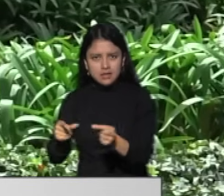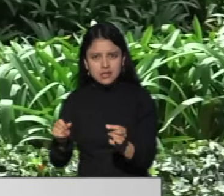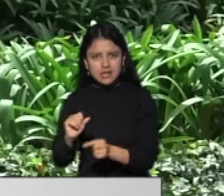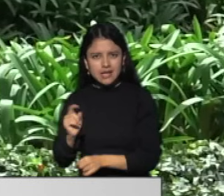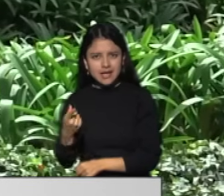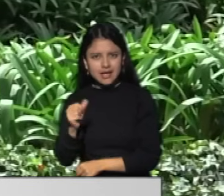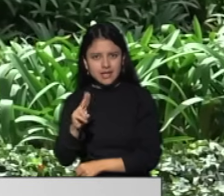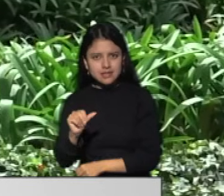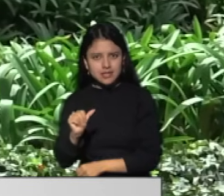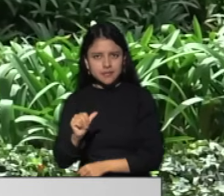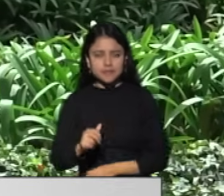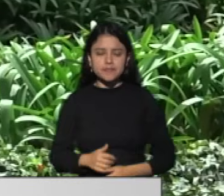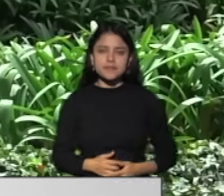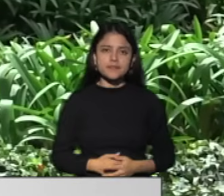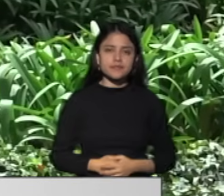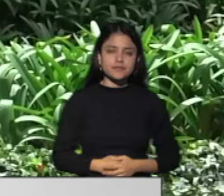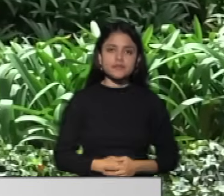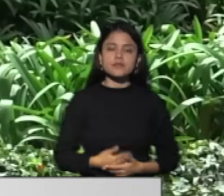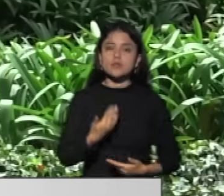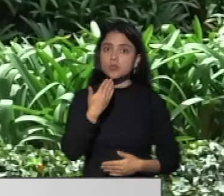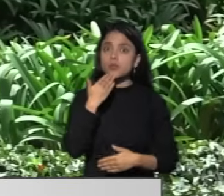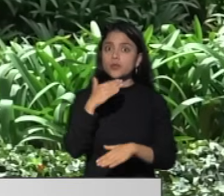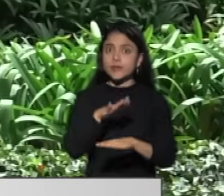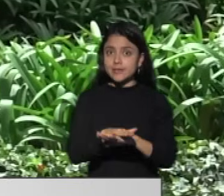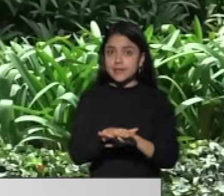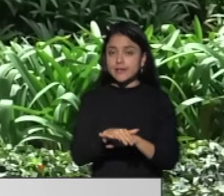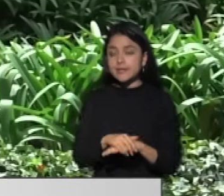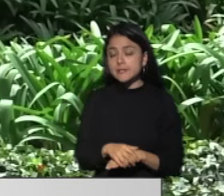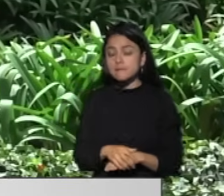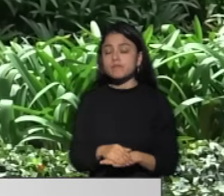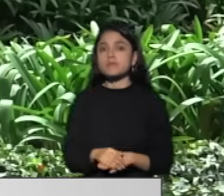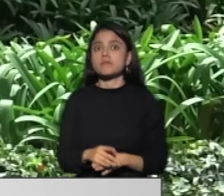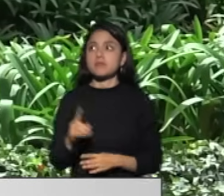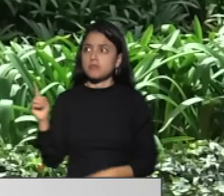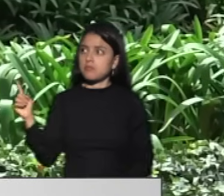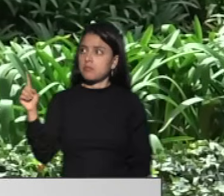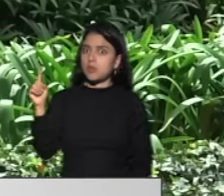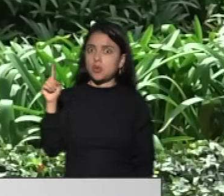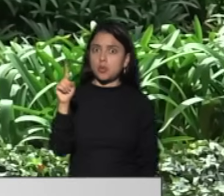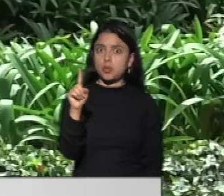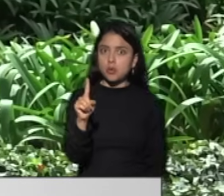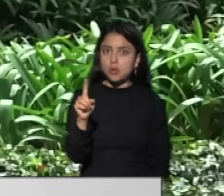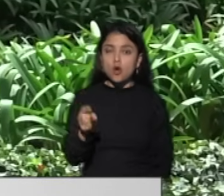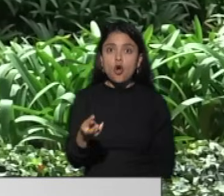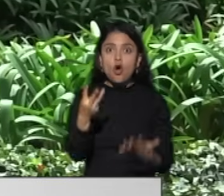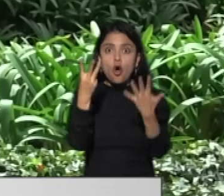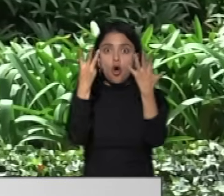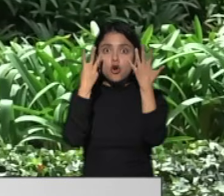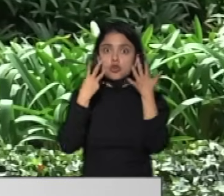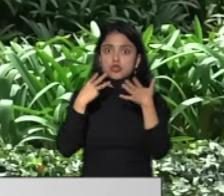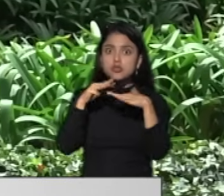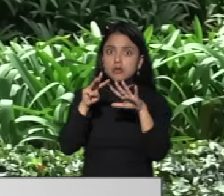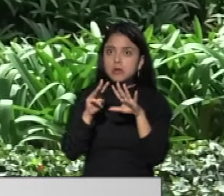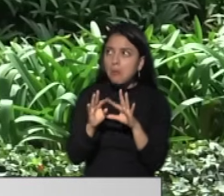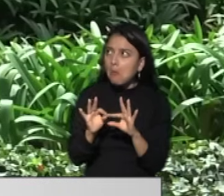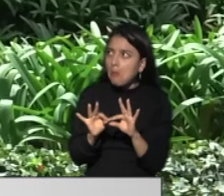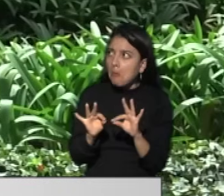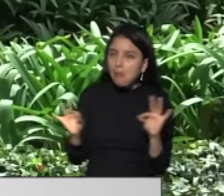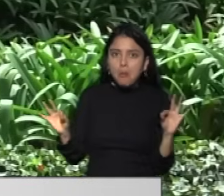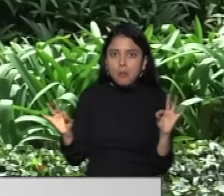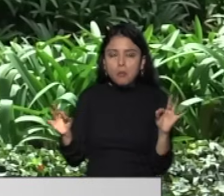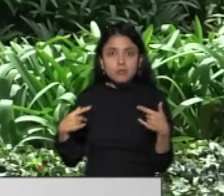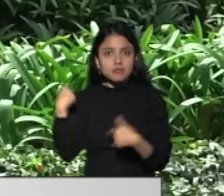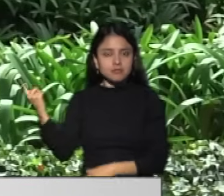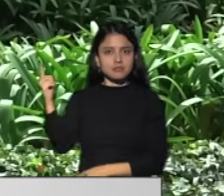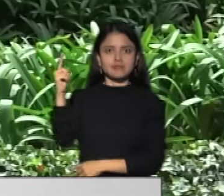muy buenas tardes. Pues esta mañana reapareció en público el presidente Gustavo Petro después de 8 días de ausencia. Recordemos que en la mañana de hoy